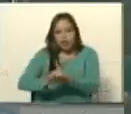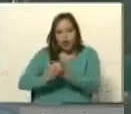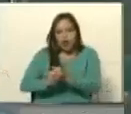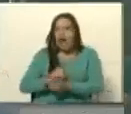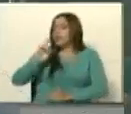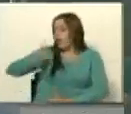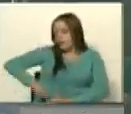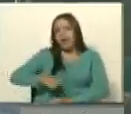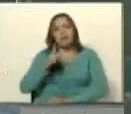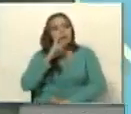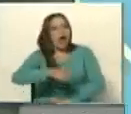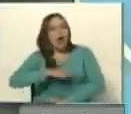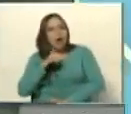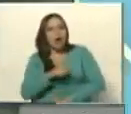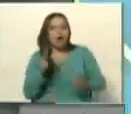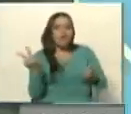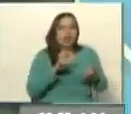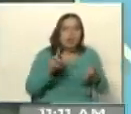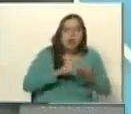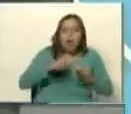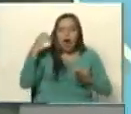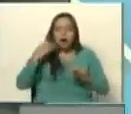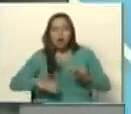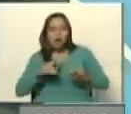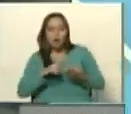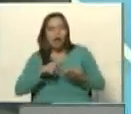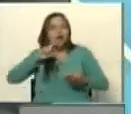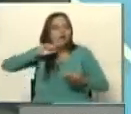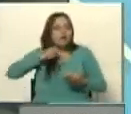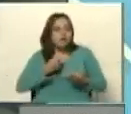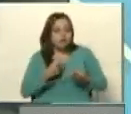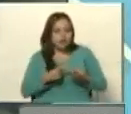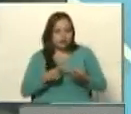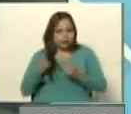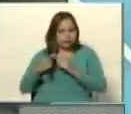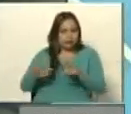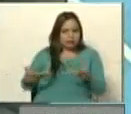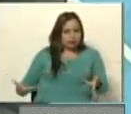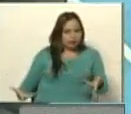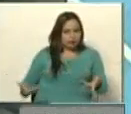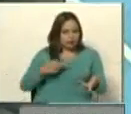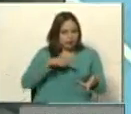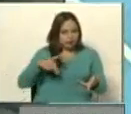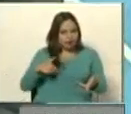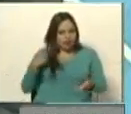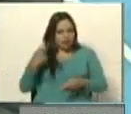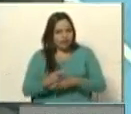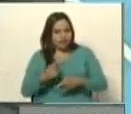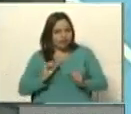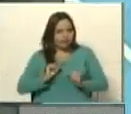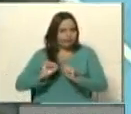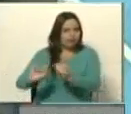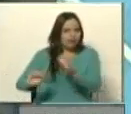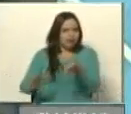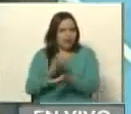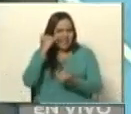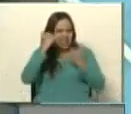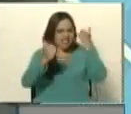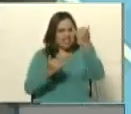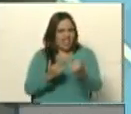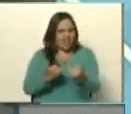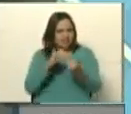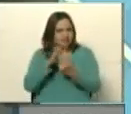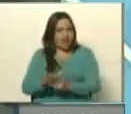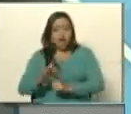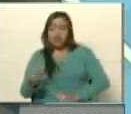negativos. Estamos luchando ahora contra un consenso, una hegemonía total de las ideas donde se le plantea que los únicos